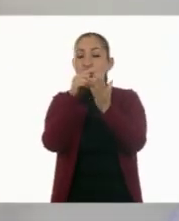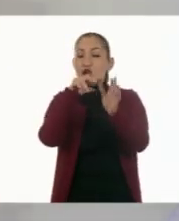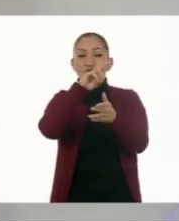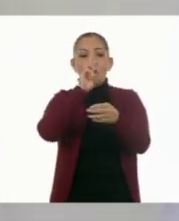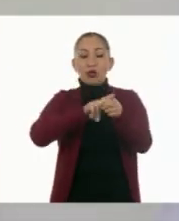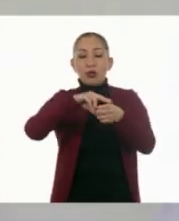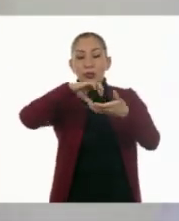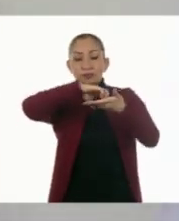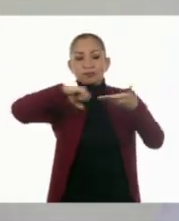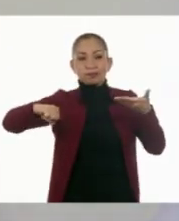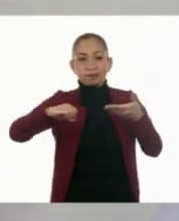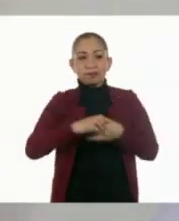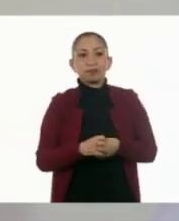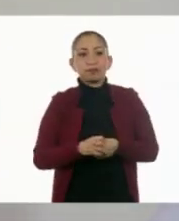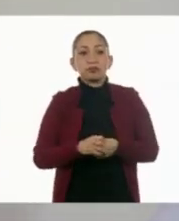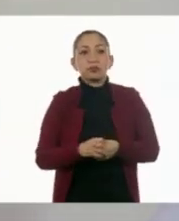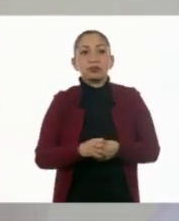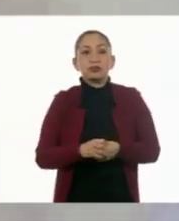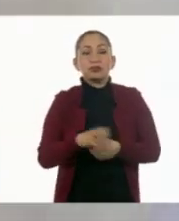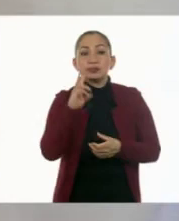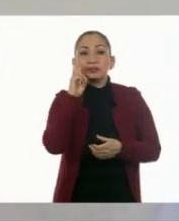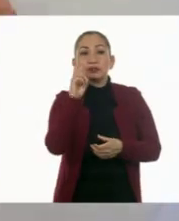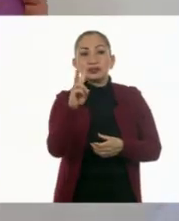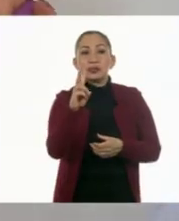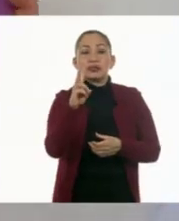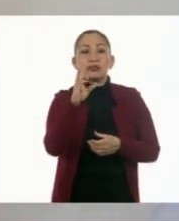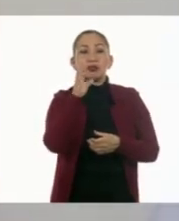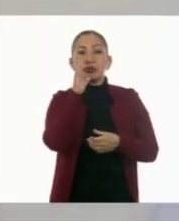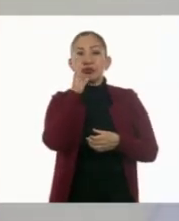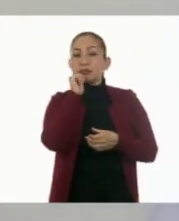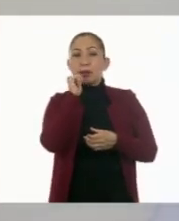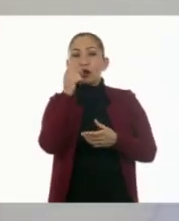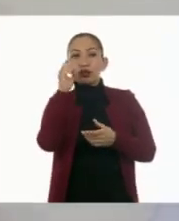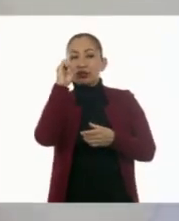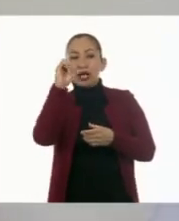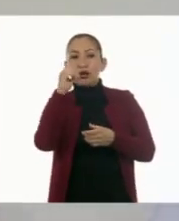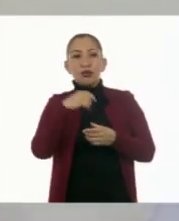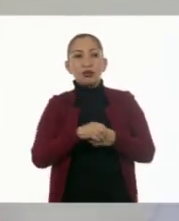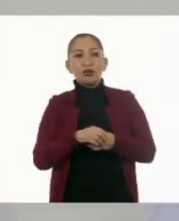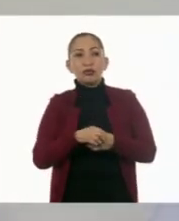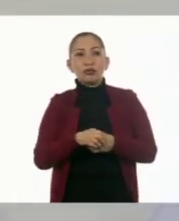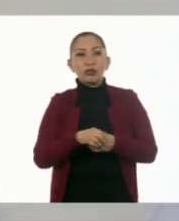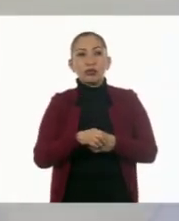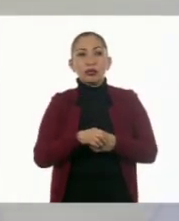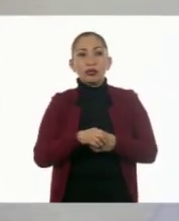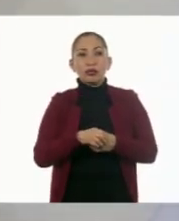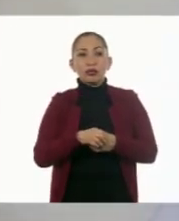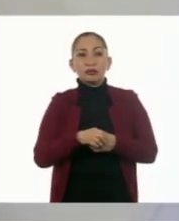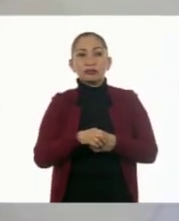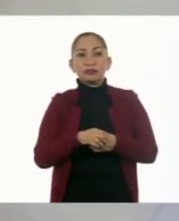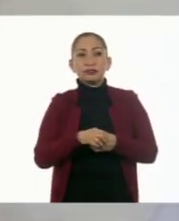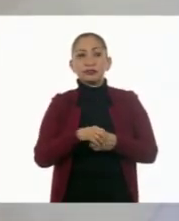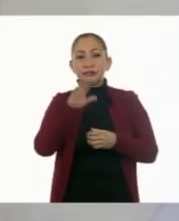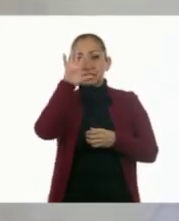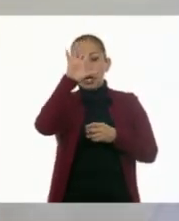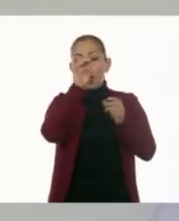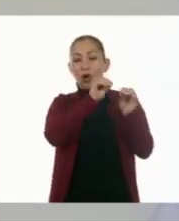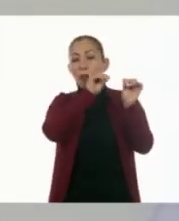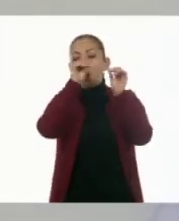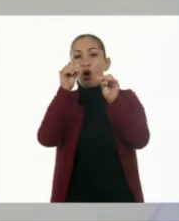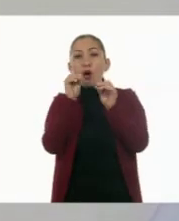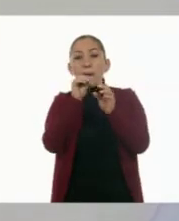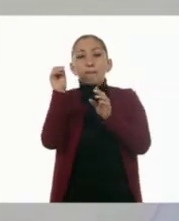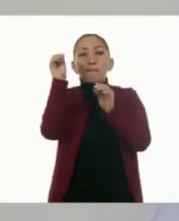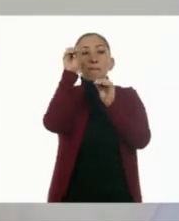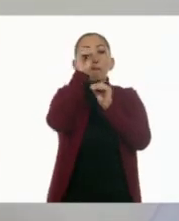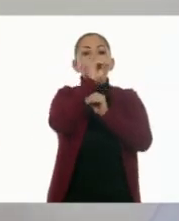bien. Vamos a tener que transformar aquí porque no le podemos quitar a 0, entonces este va a quedar en 5 y aquí ya